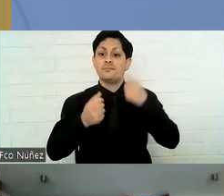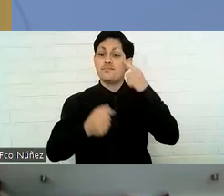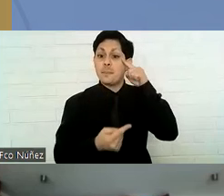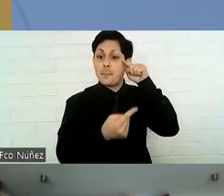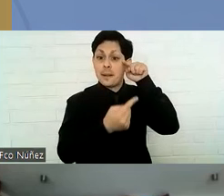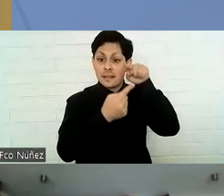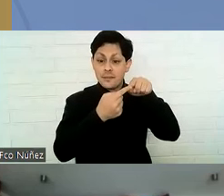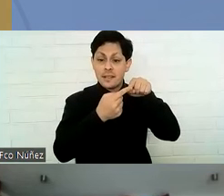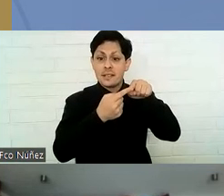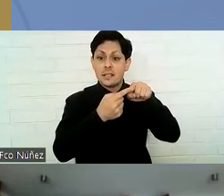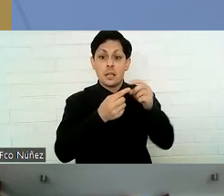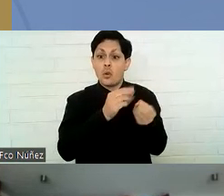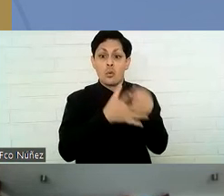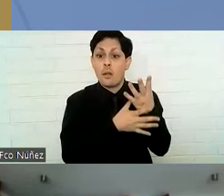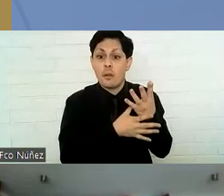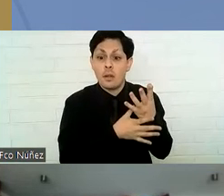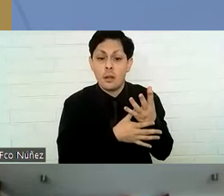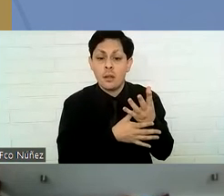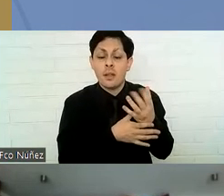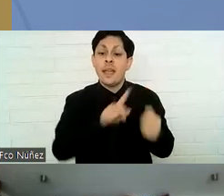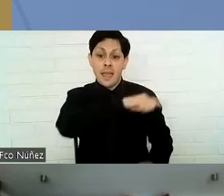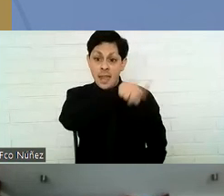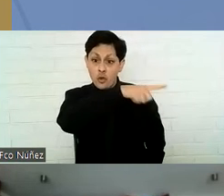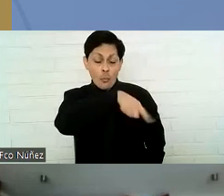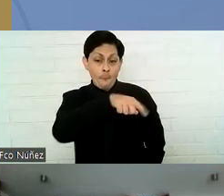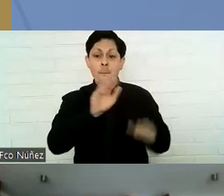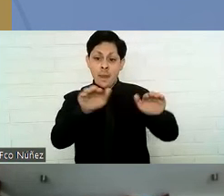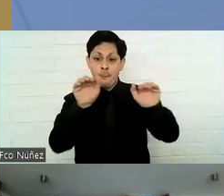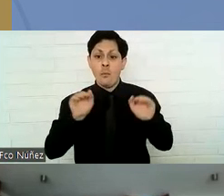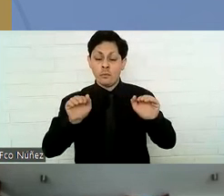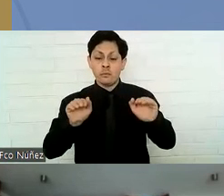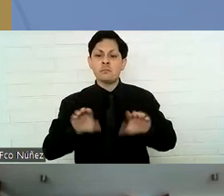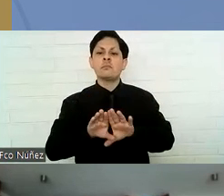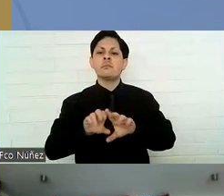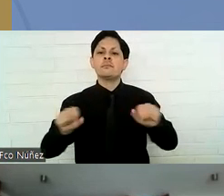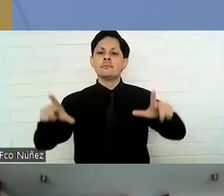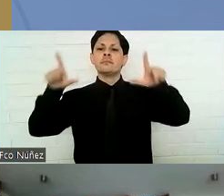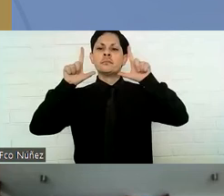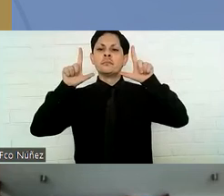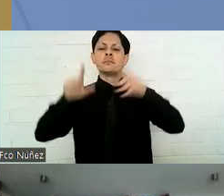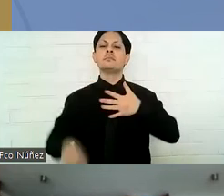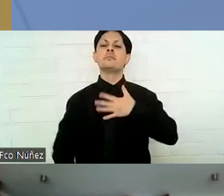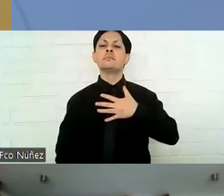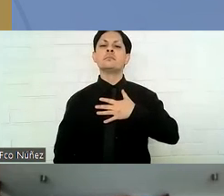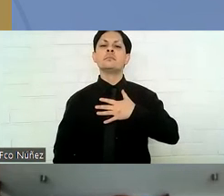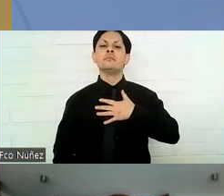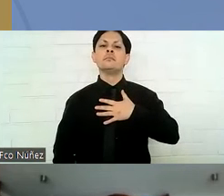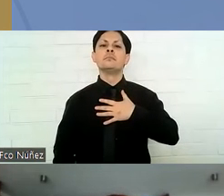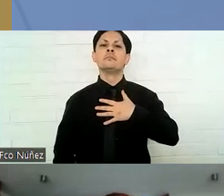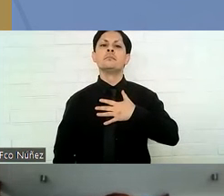inéditas, siendo ellos mismos los protagonistas ejecutantes de sus propias prácticas